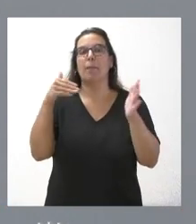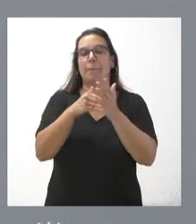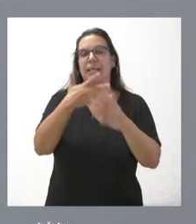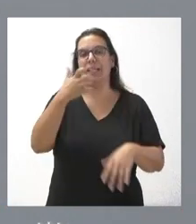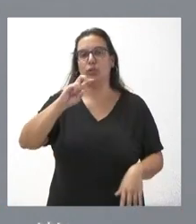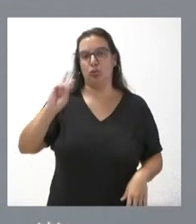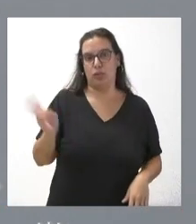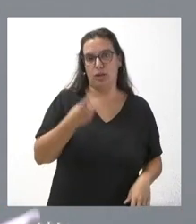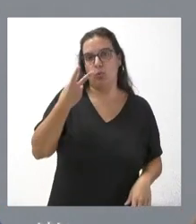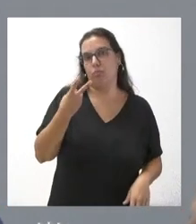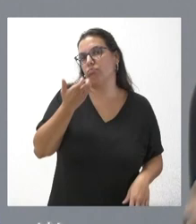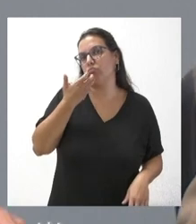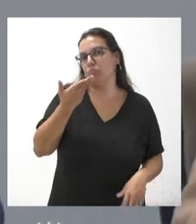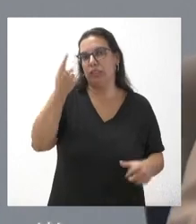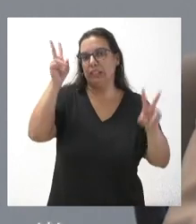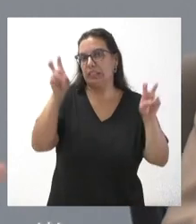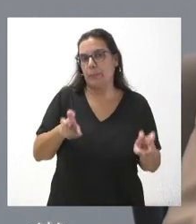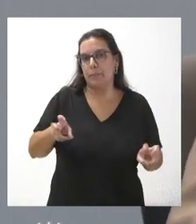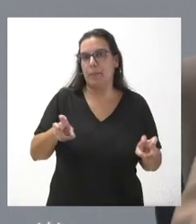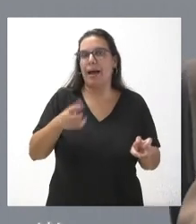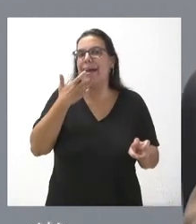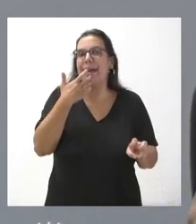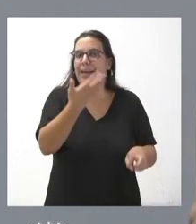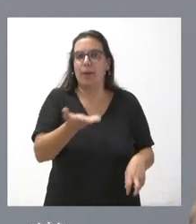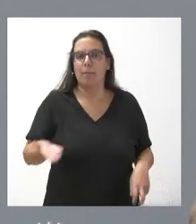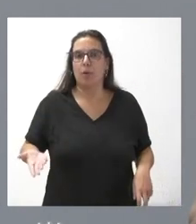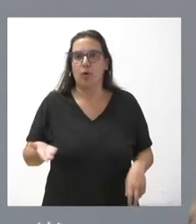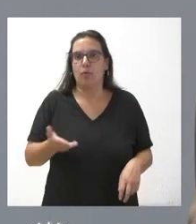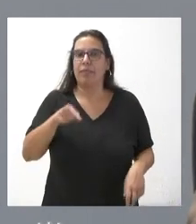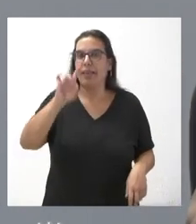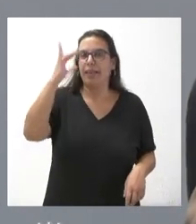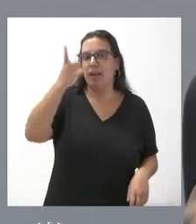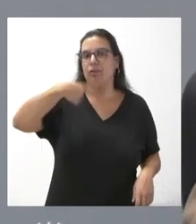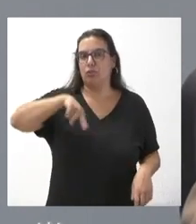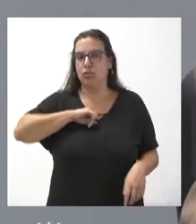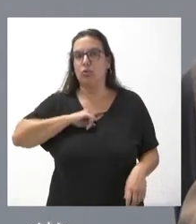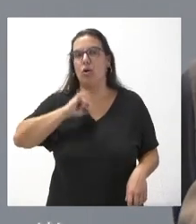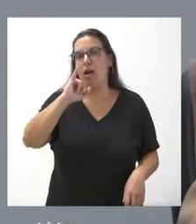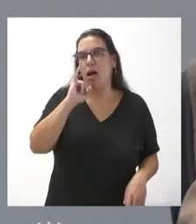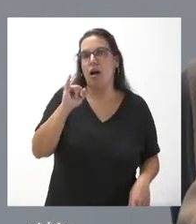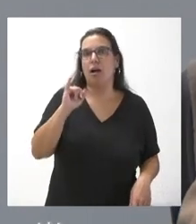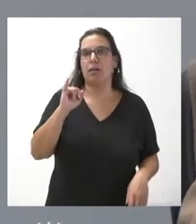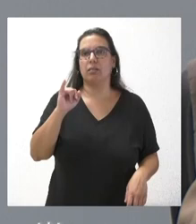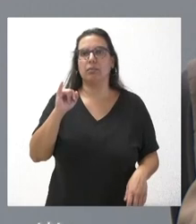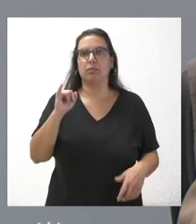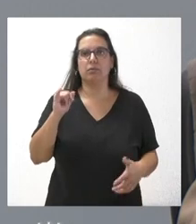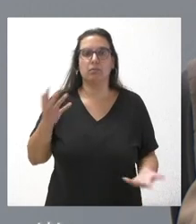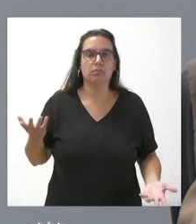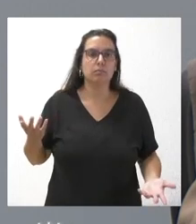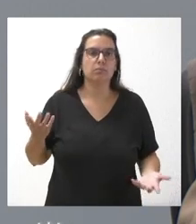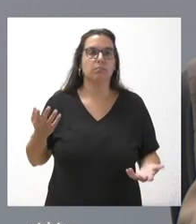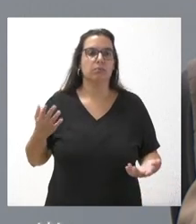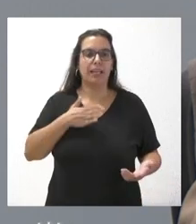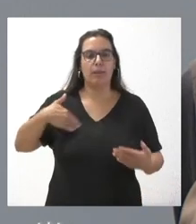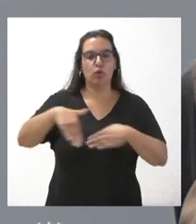6.660.500 euros. Este es un tema que es un ejemplo de esta idea que tenemos como Gobierno de Castilla y León, que sea un